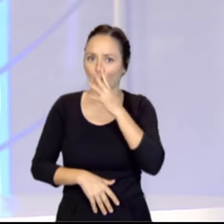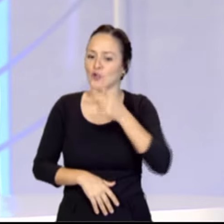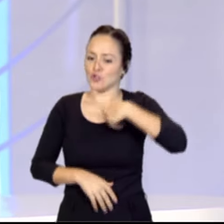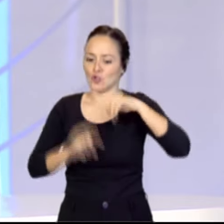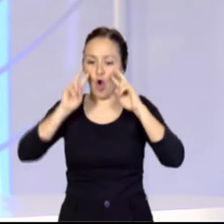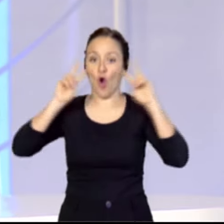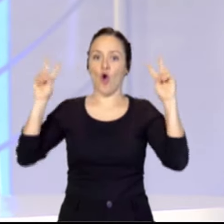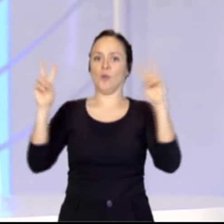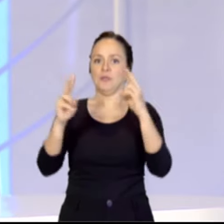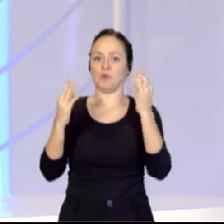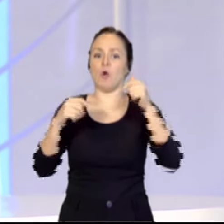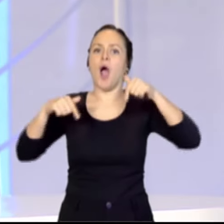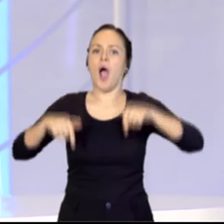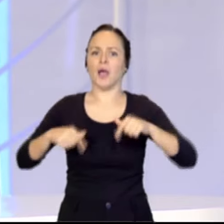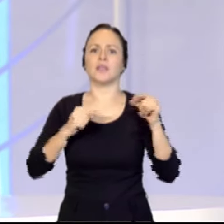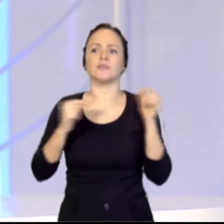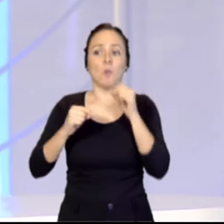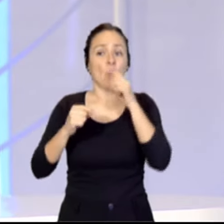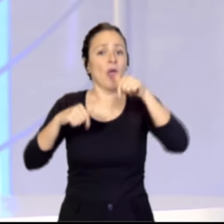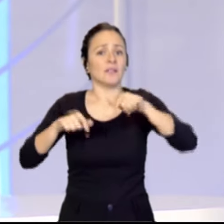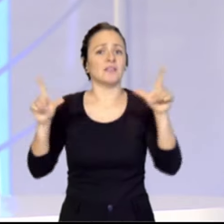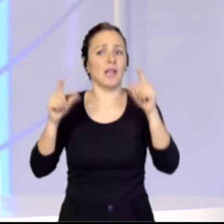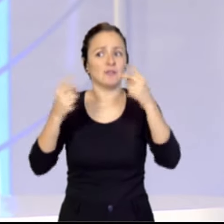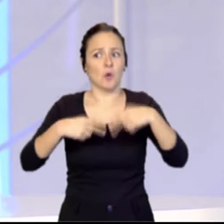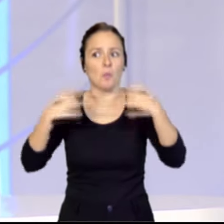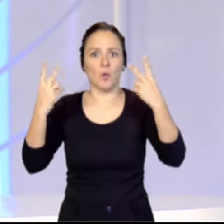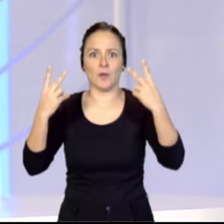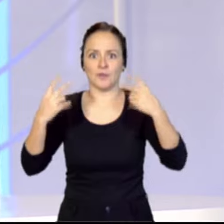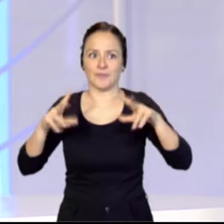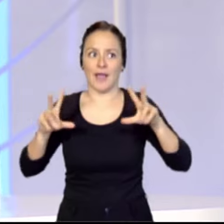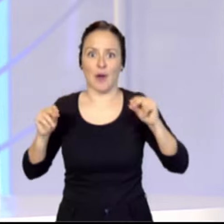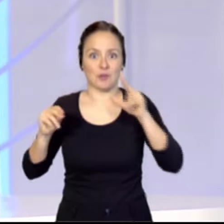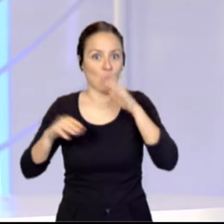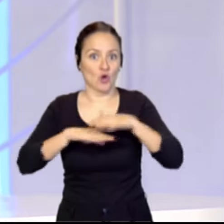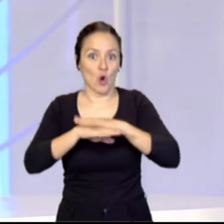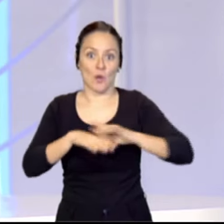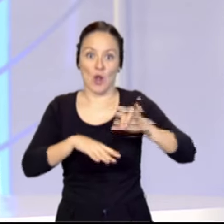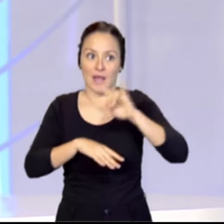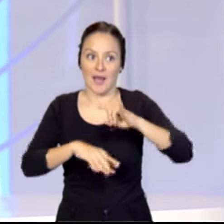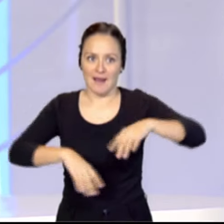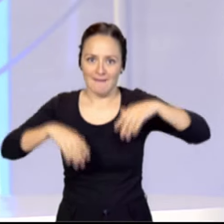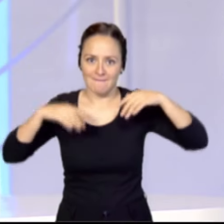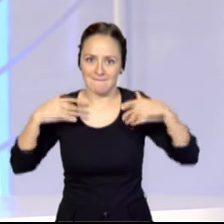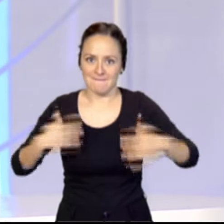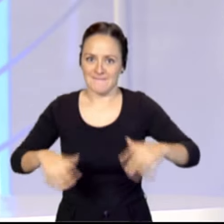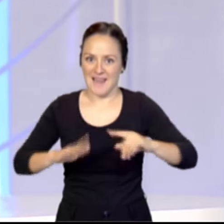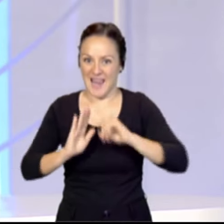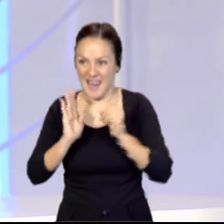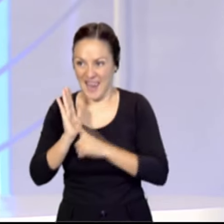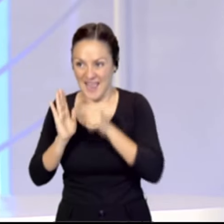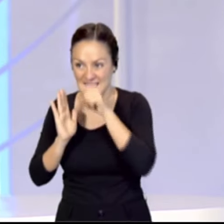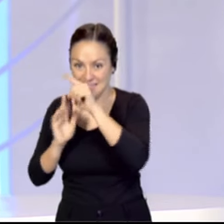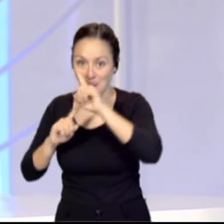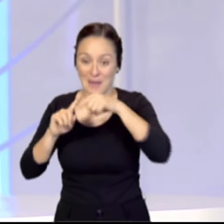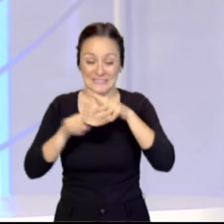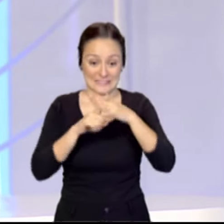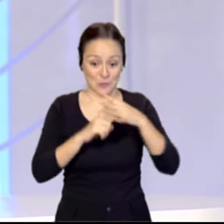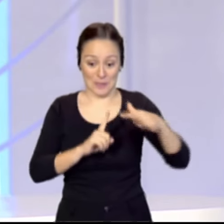que ser en esta mesa porque esto es una visión pública menudo marrón le ha caído a este gobierno de Canarias con esa ley y con esta situación